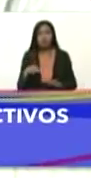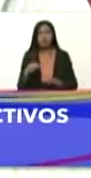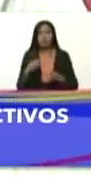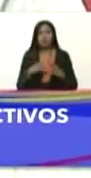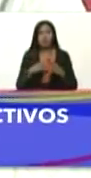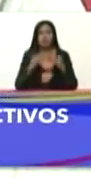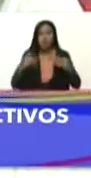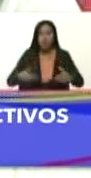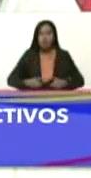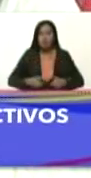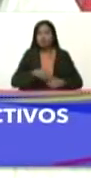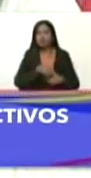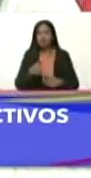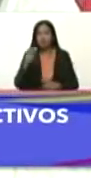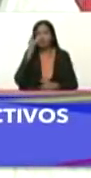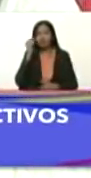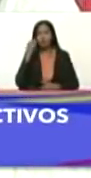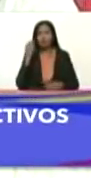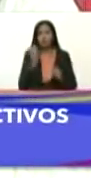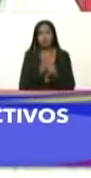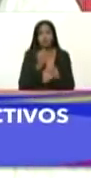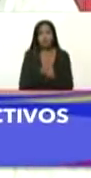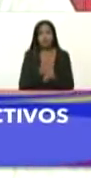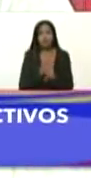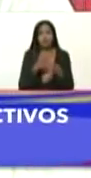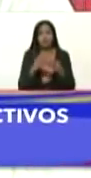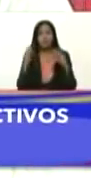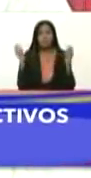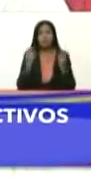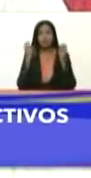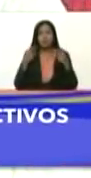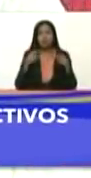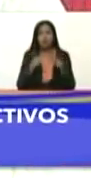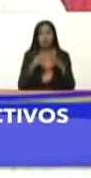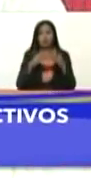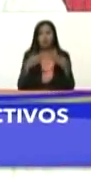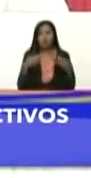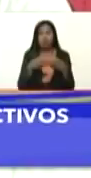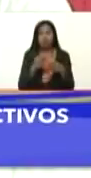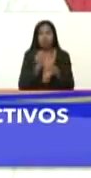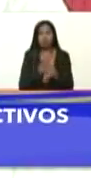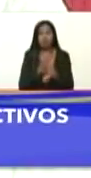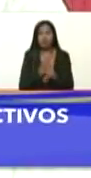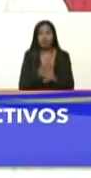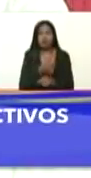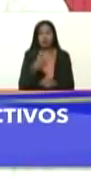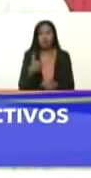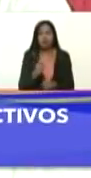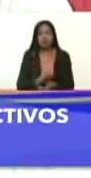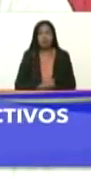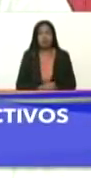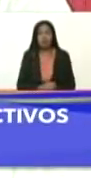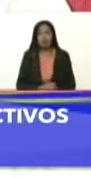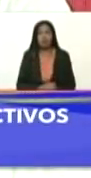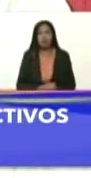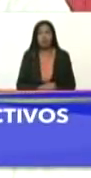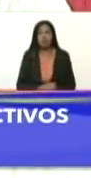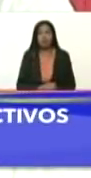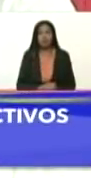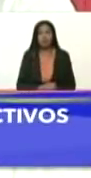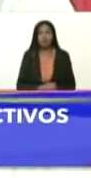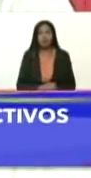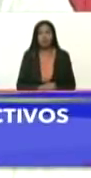con el esfuerzo de estos trabajadores, de esta vanguardia y de toda la clase obrera de Guayana, y por supuesto cuente con